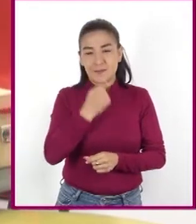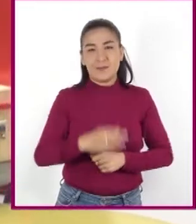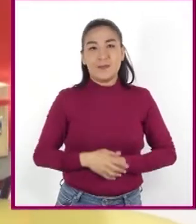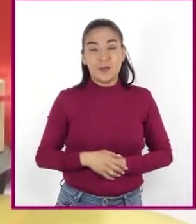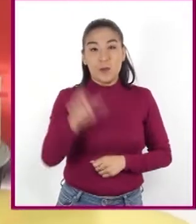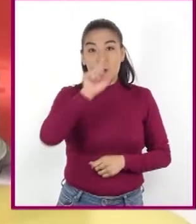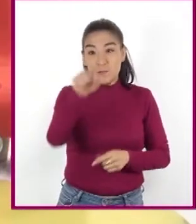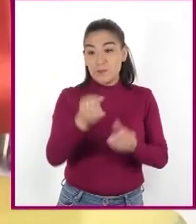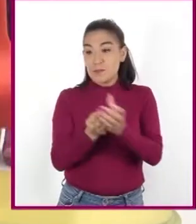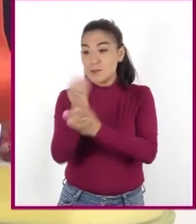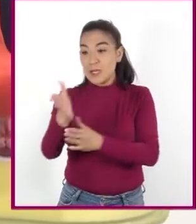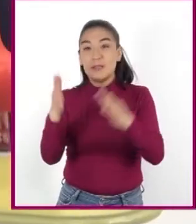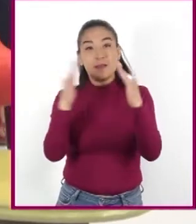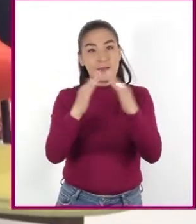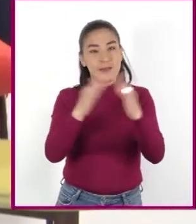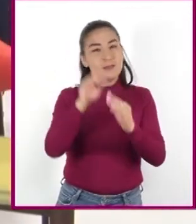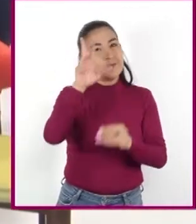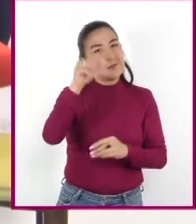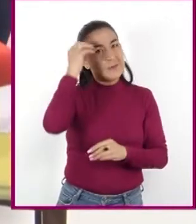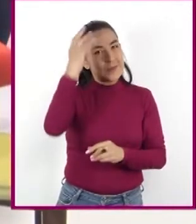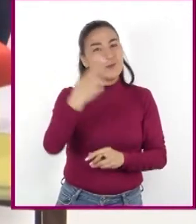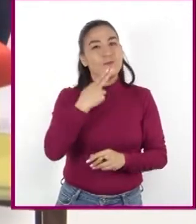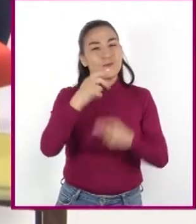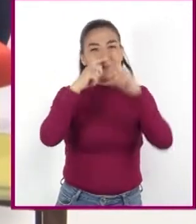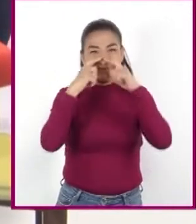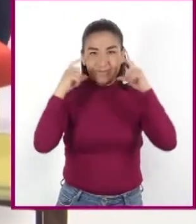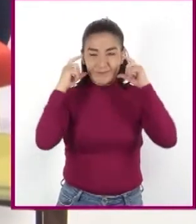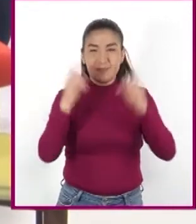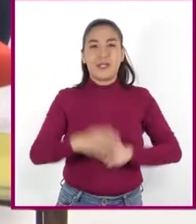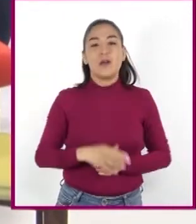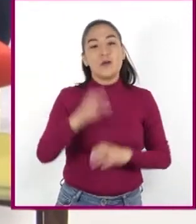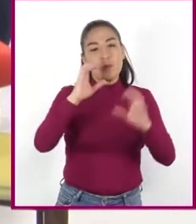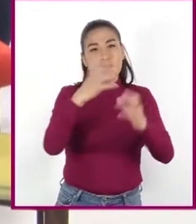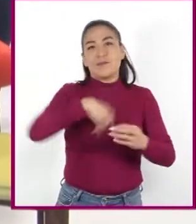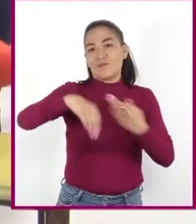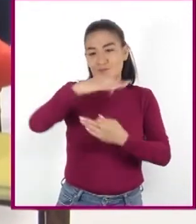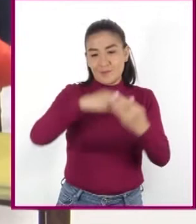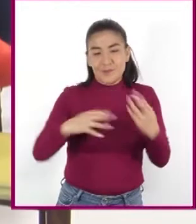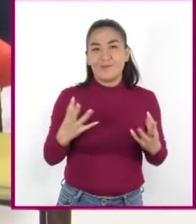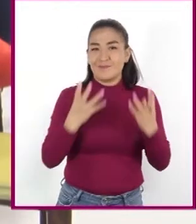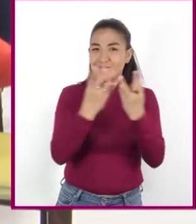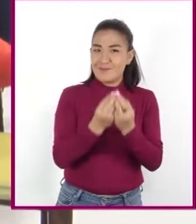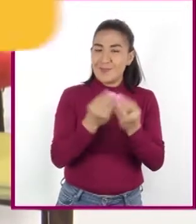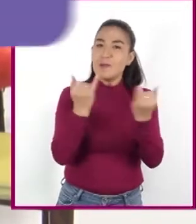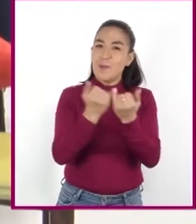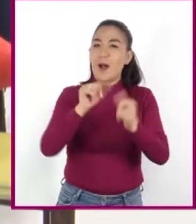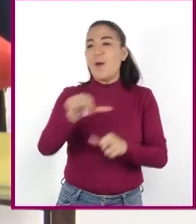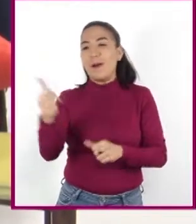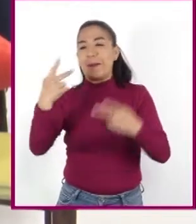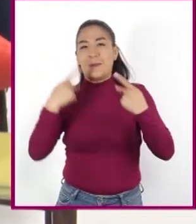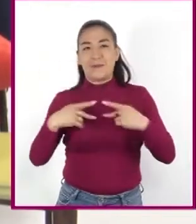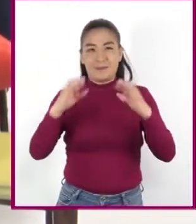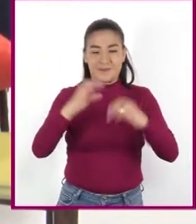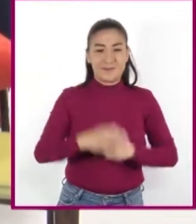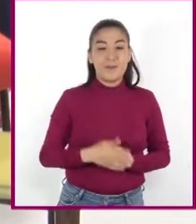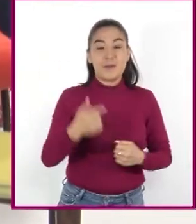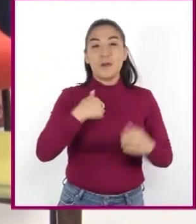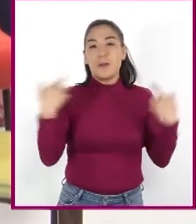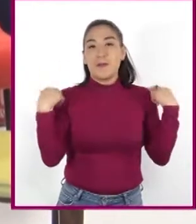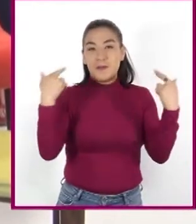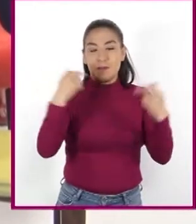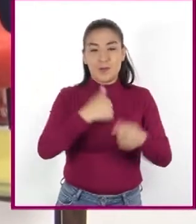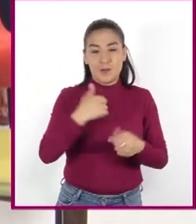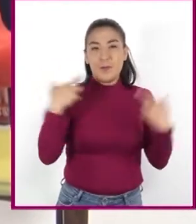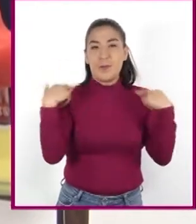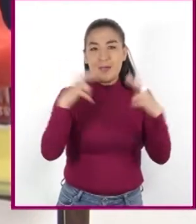casa, no olviden su cubrebocas, porque al cuidarnos nosotros mismos, cuidamos a los demás. Yo soy la maestra Yolanda Cruz y